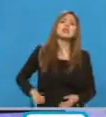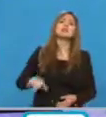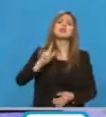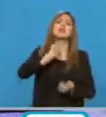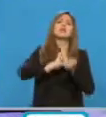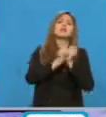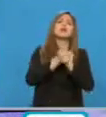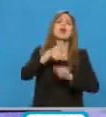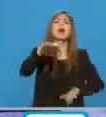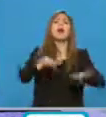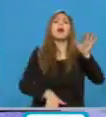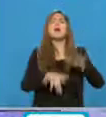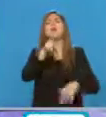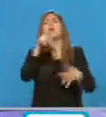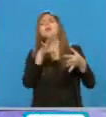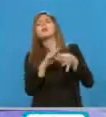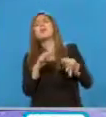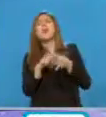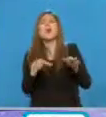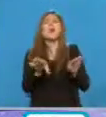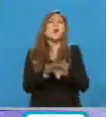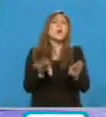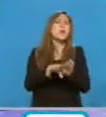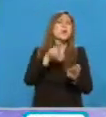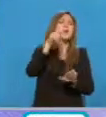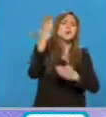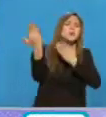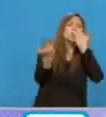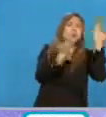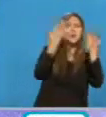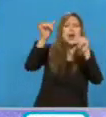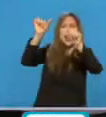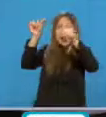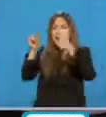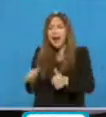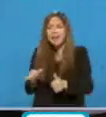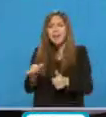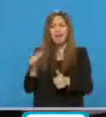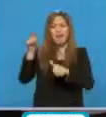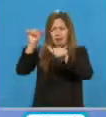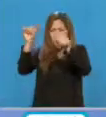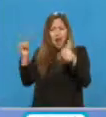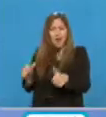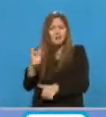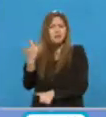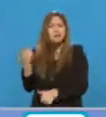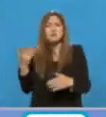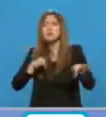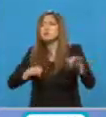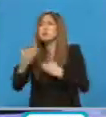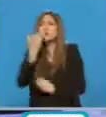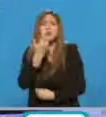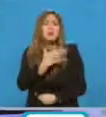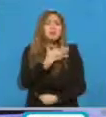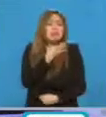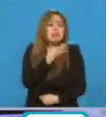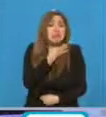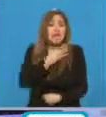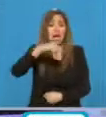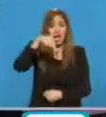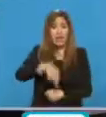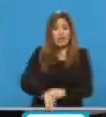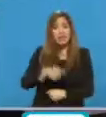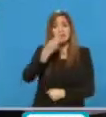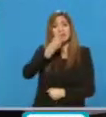pronto te dicen, no, pero ¿cómo vas a estudiar algo relacionado con el arte y luego de qué vas a vivir? Sí. Tratas de sobrevivir, pero lo que es muy